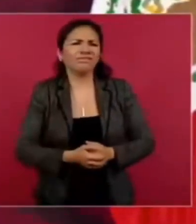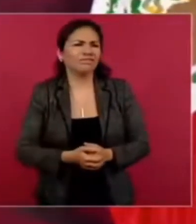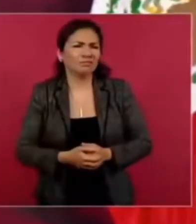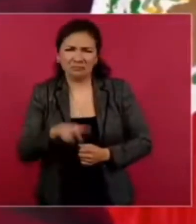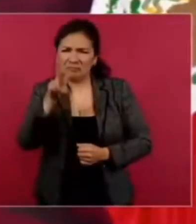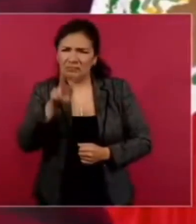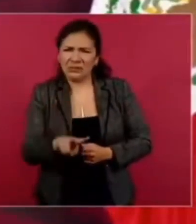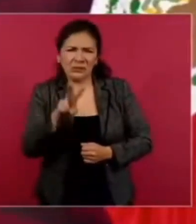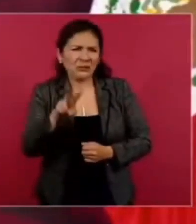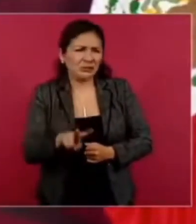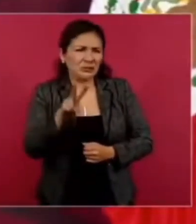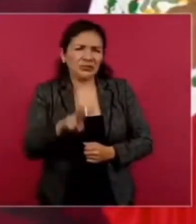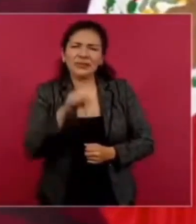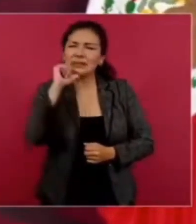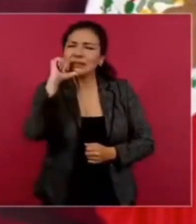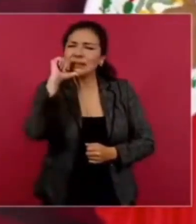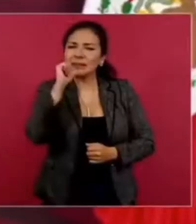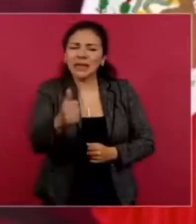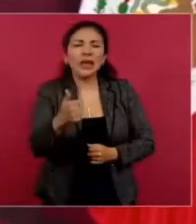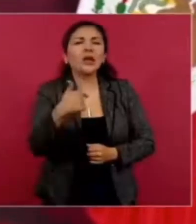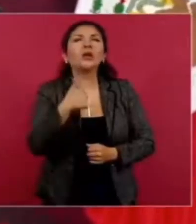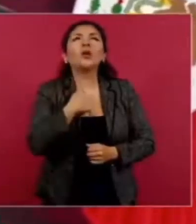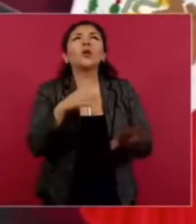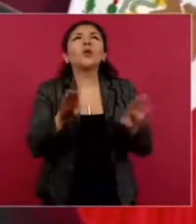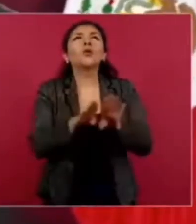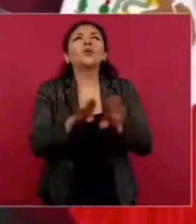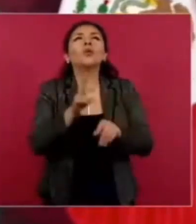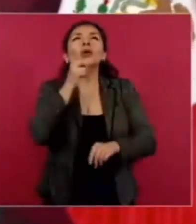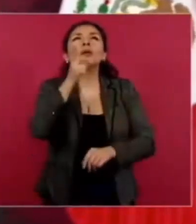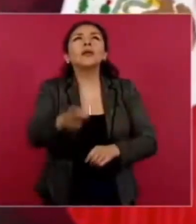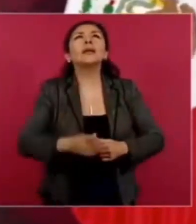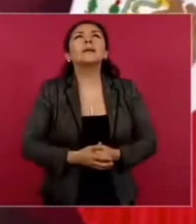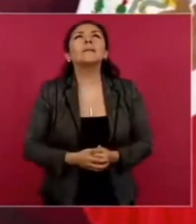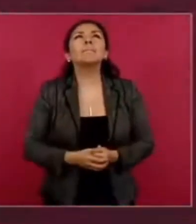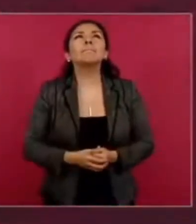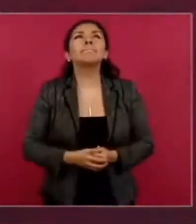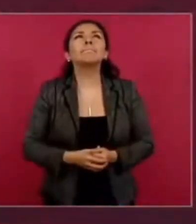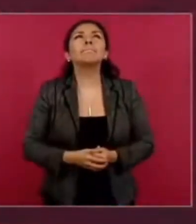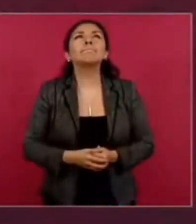nada. ¿Sí? Para no ser tan